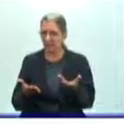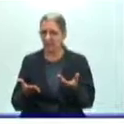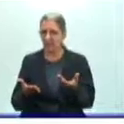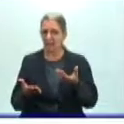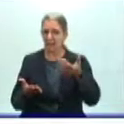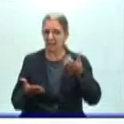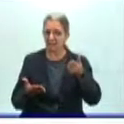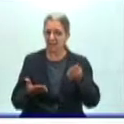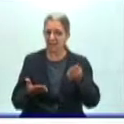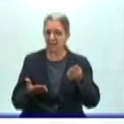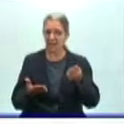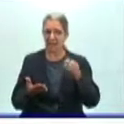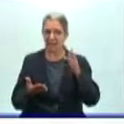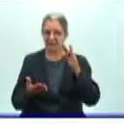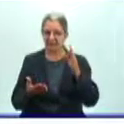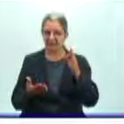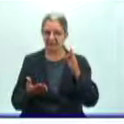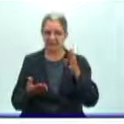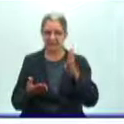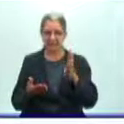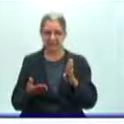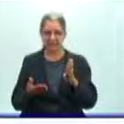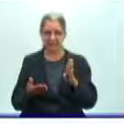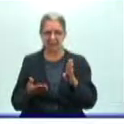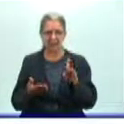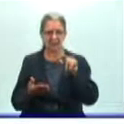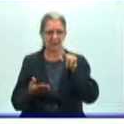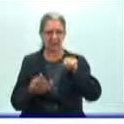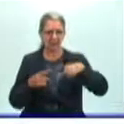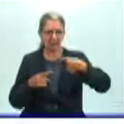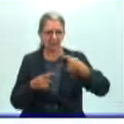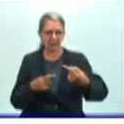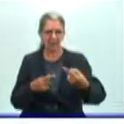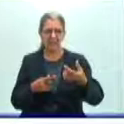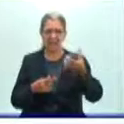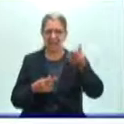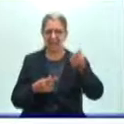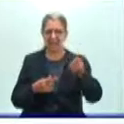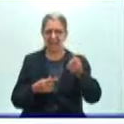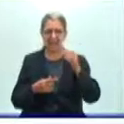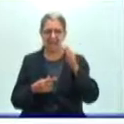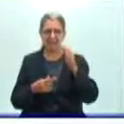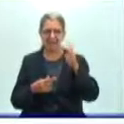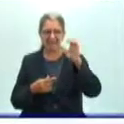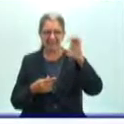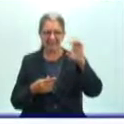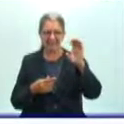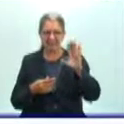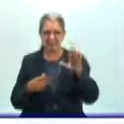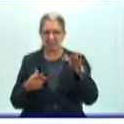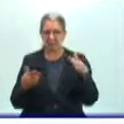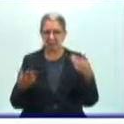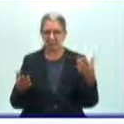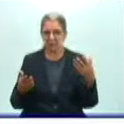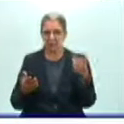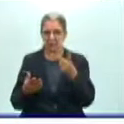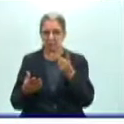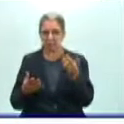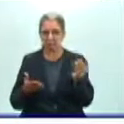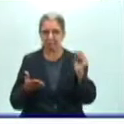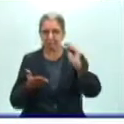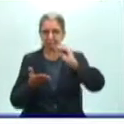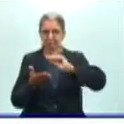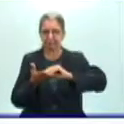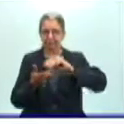al ángulo AFE, que es el que estás buscando. Los dos están sobre